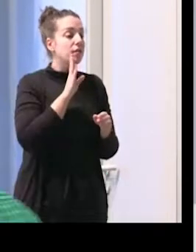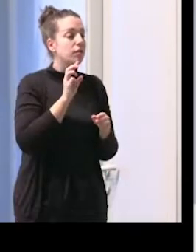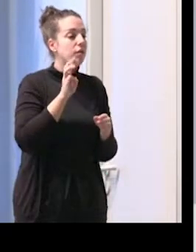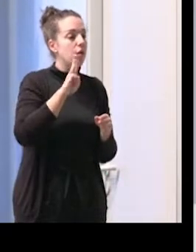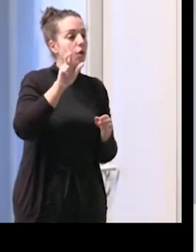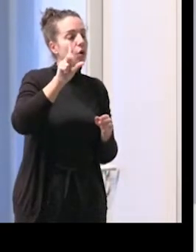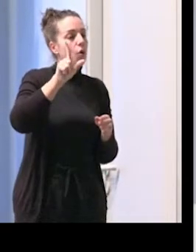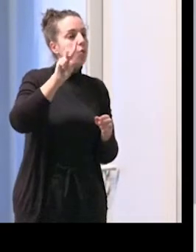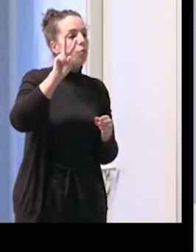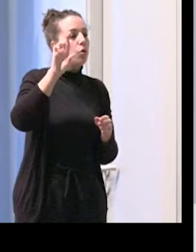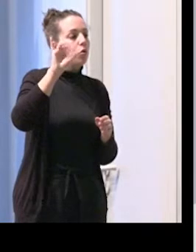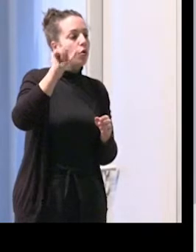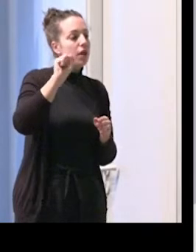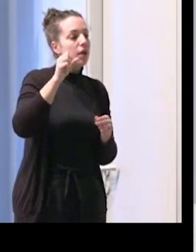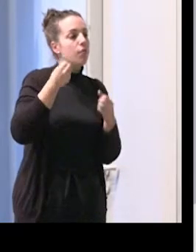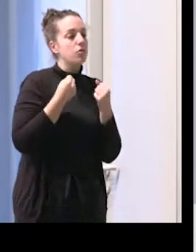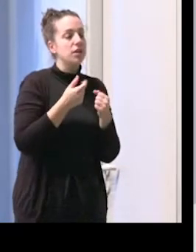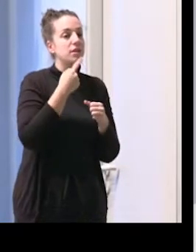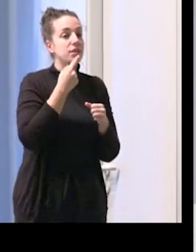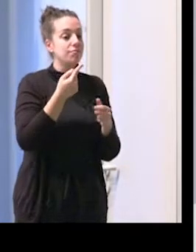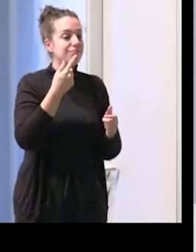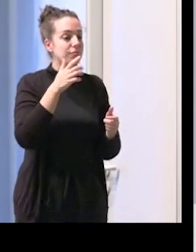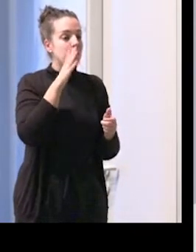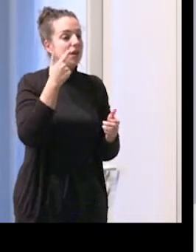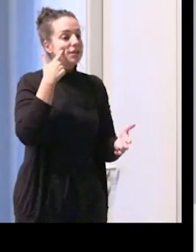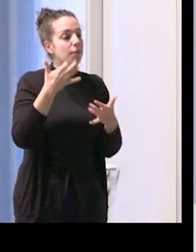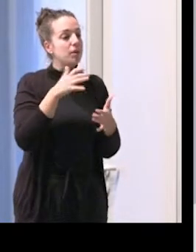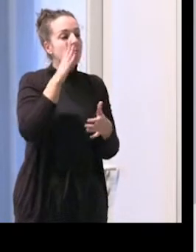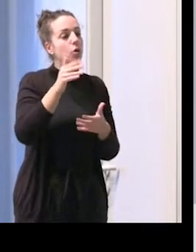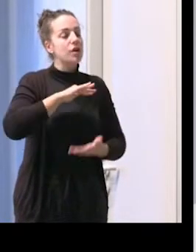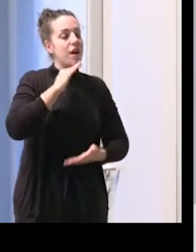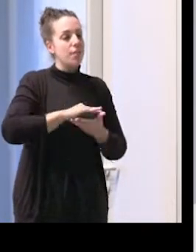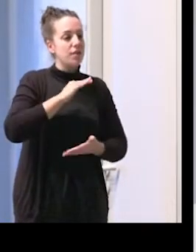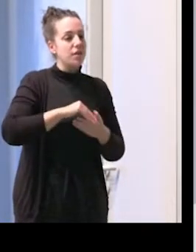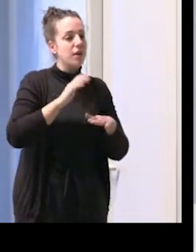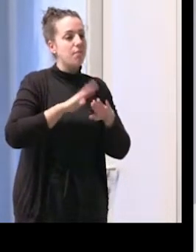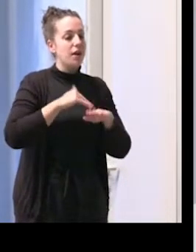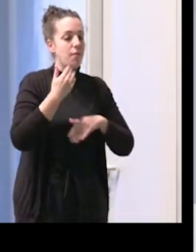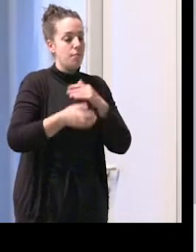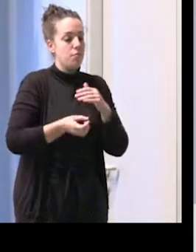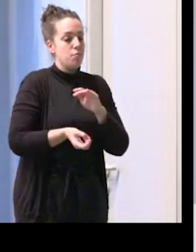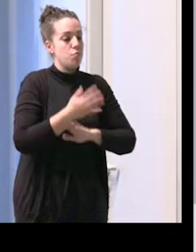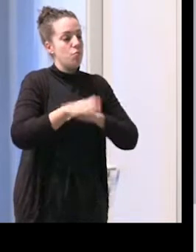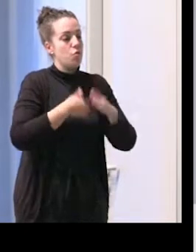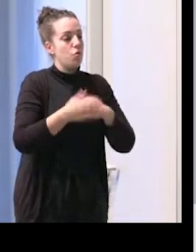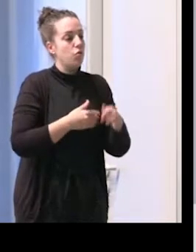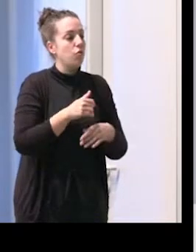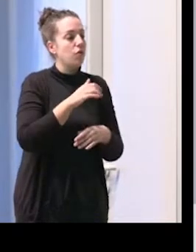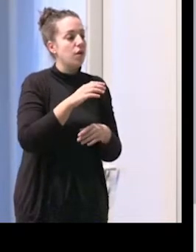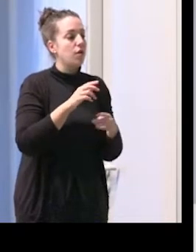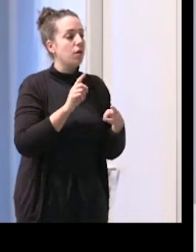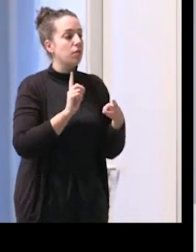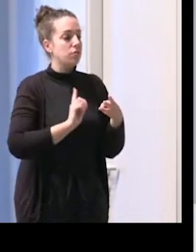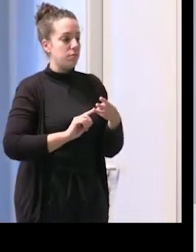han llamado más la atención y atraído más la atención por esa capacidad de producir distintos tipos celulares en distintos